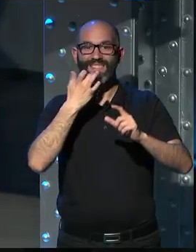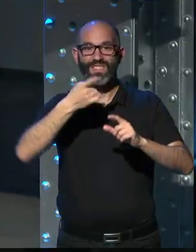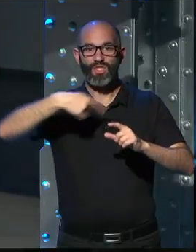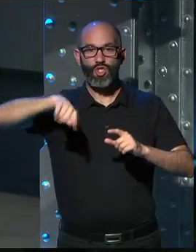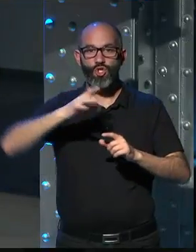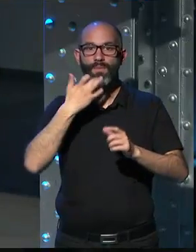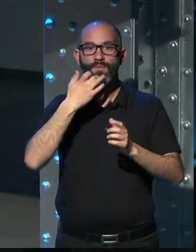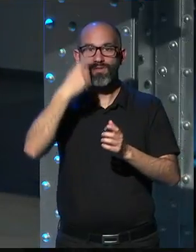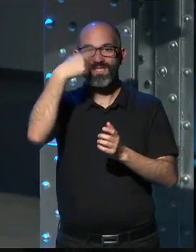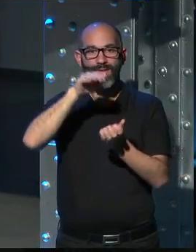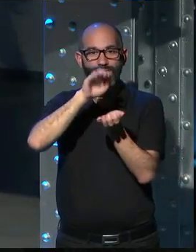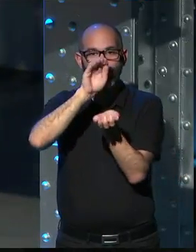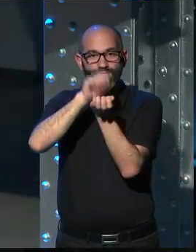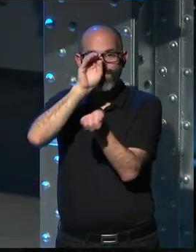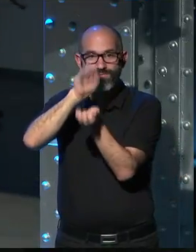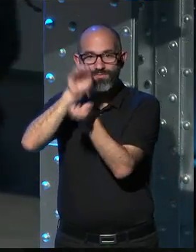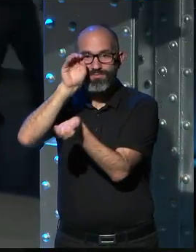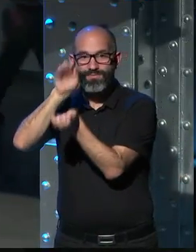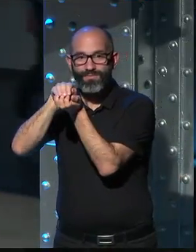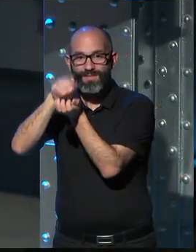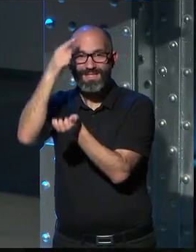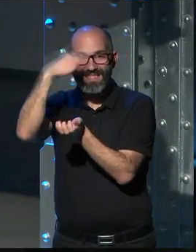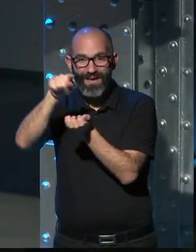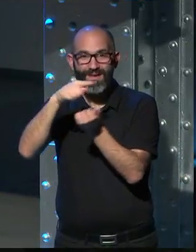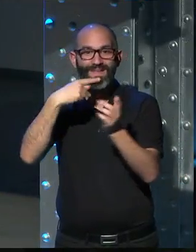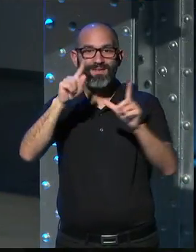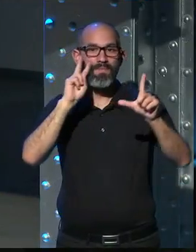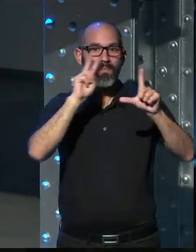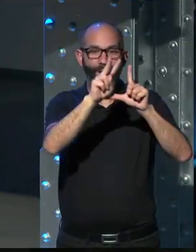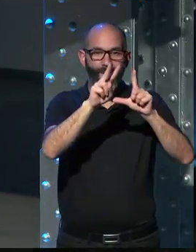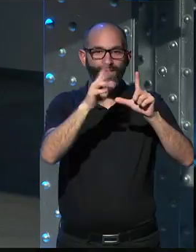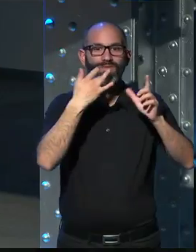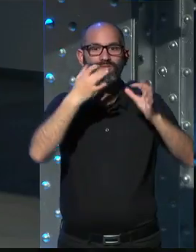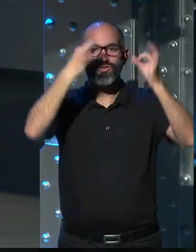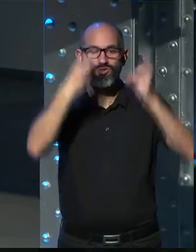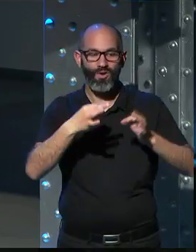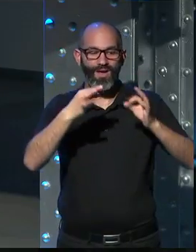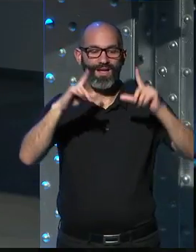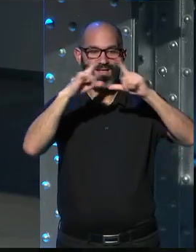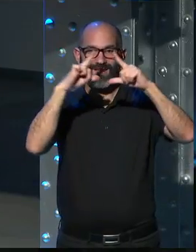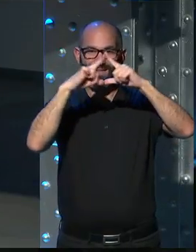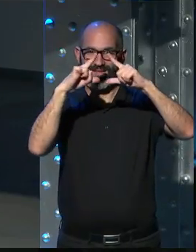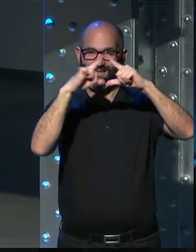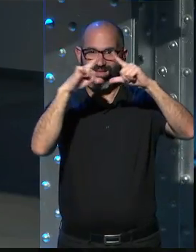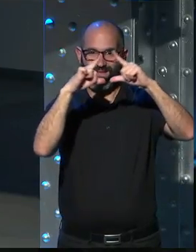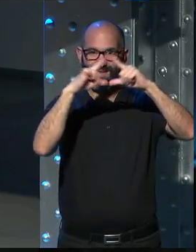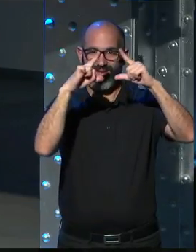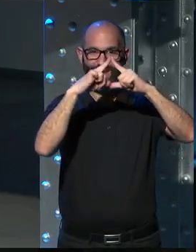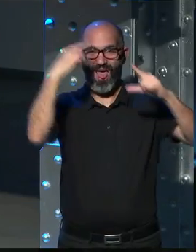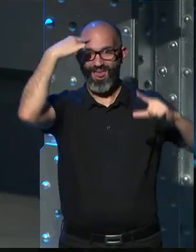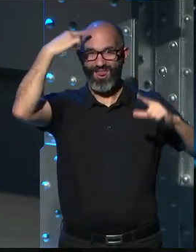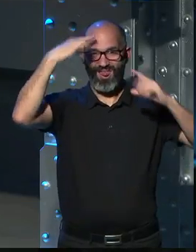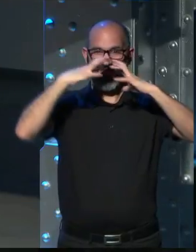3 comecocos, ya vemos el famoso perfil del triángulo de Kanizsa, que es ilusorio. Nuestro cerebro